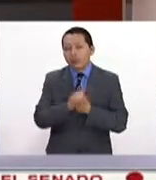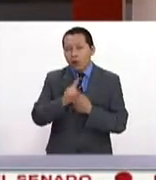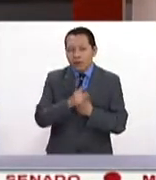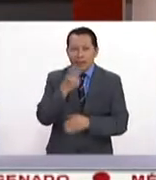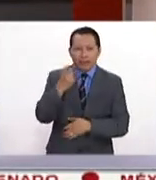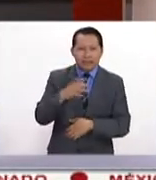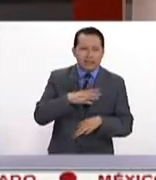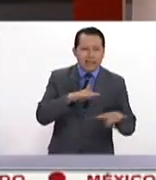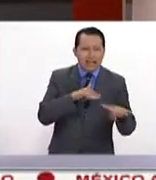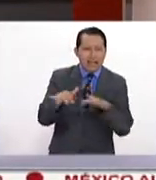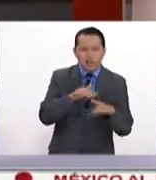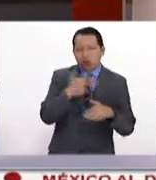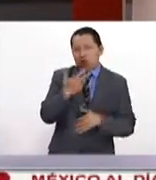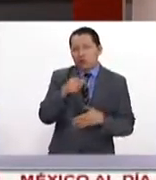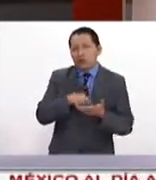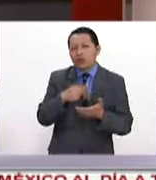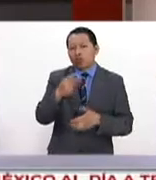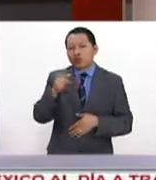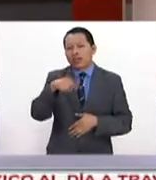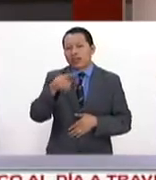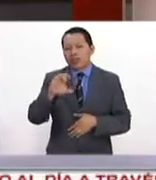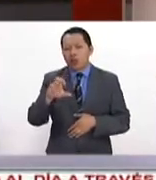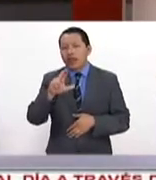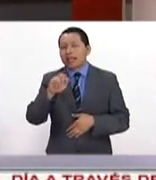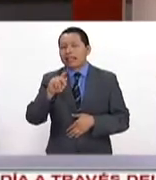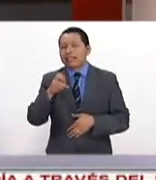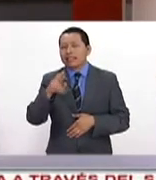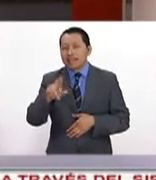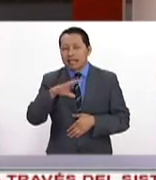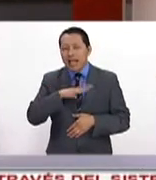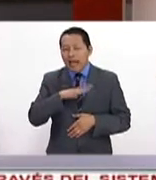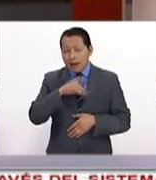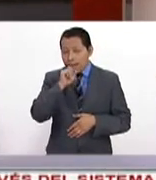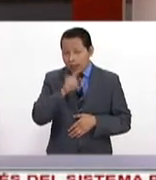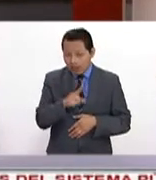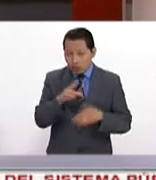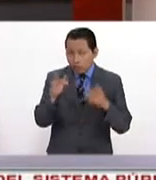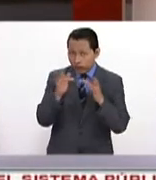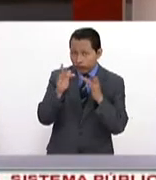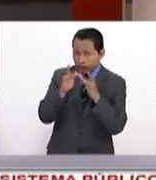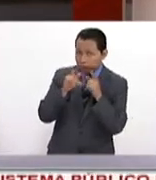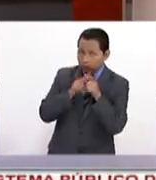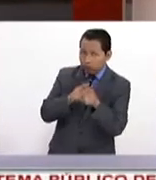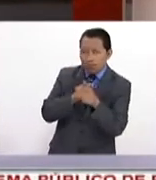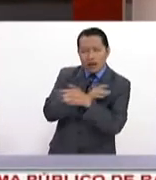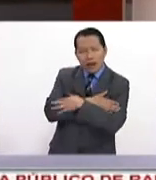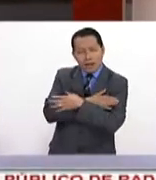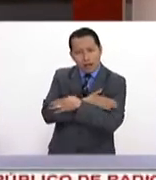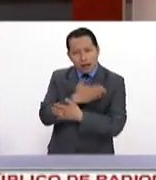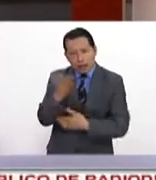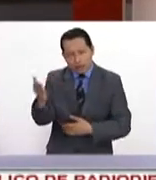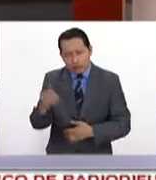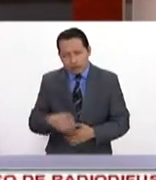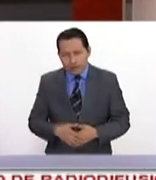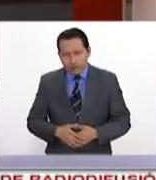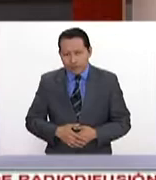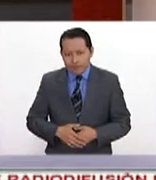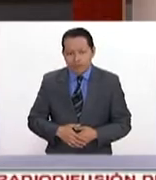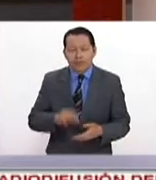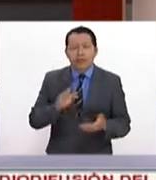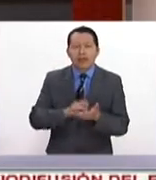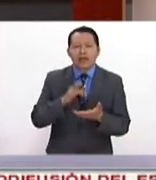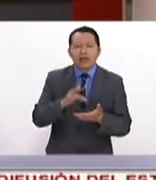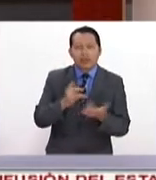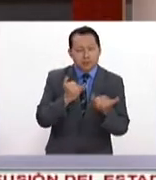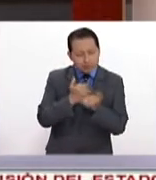este terremoto de 8.2 grados en la escala de Richter. Estamos en permanente comunicación y un abrazo, Eric.